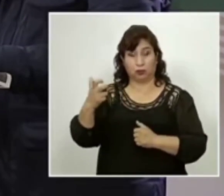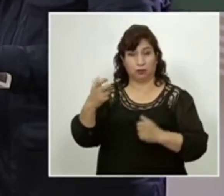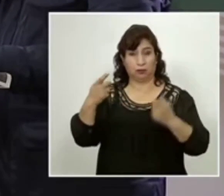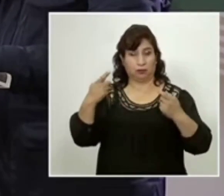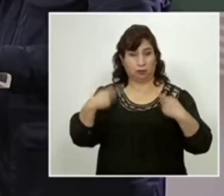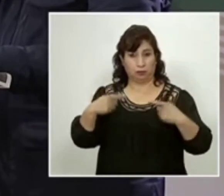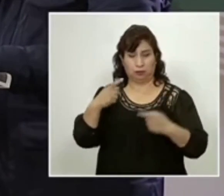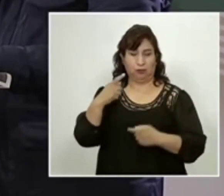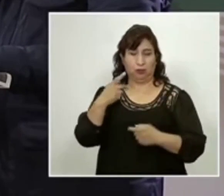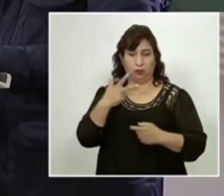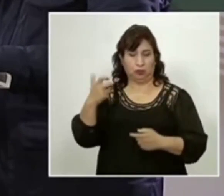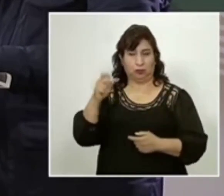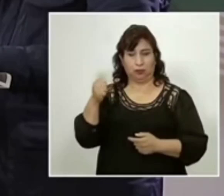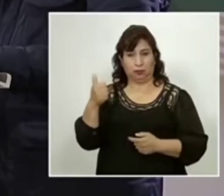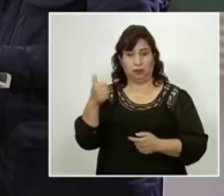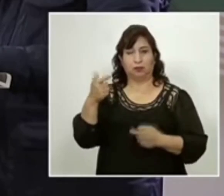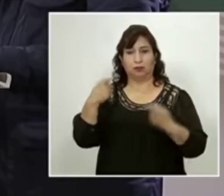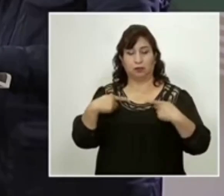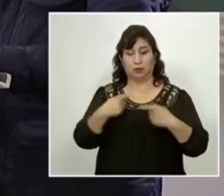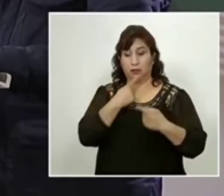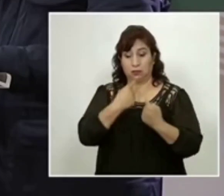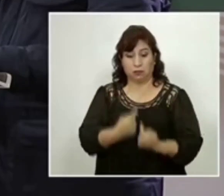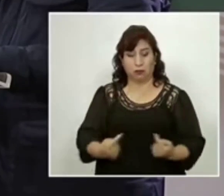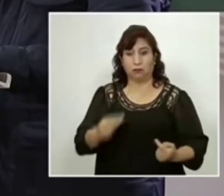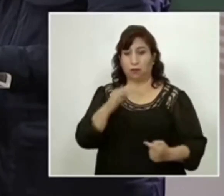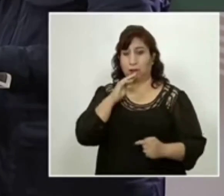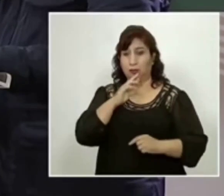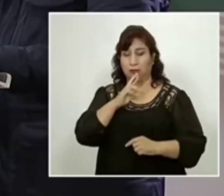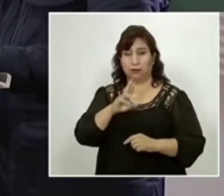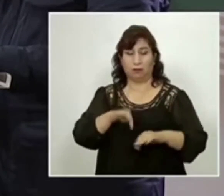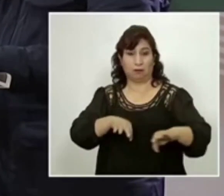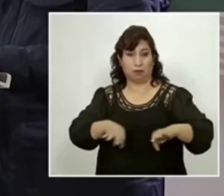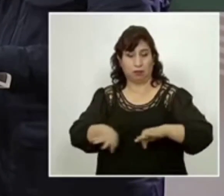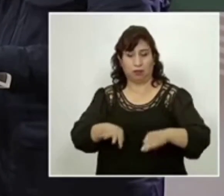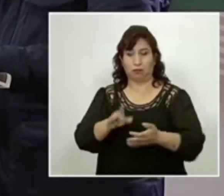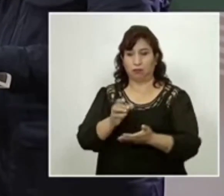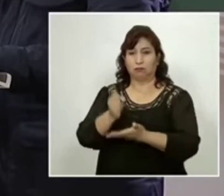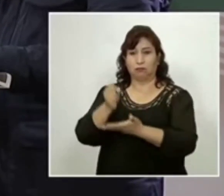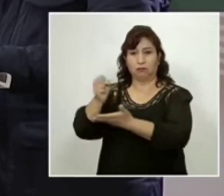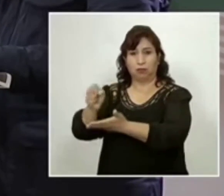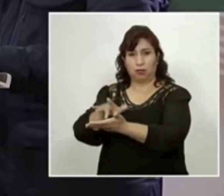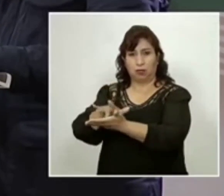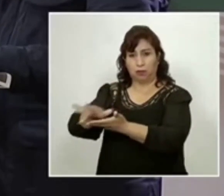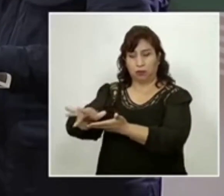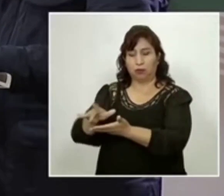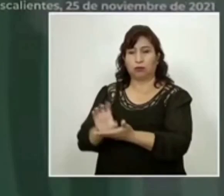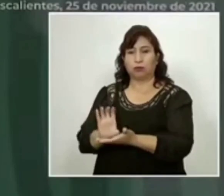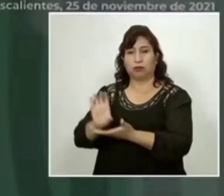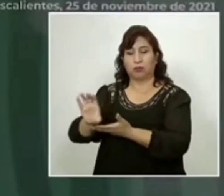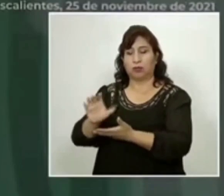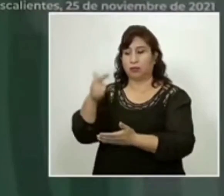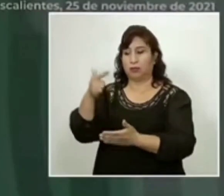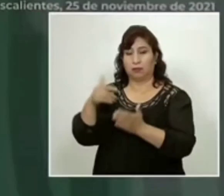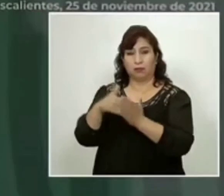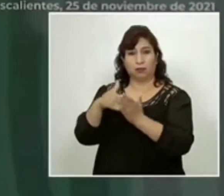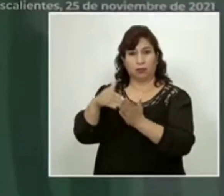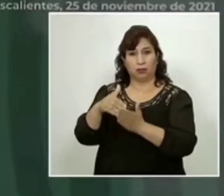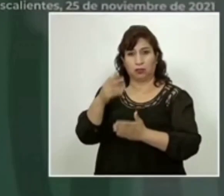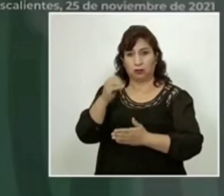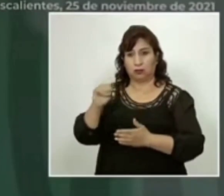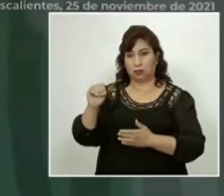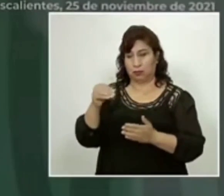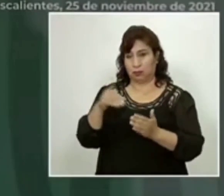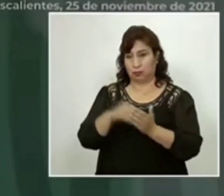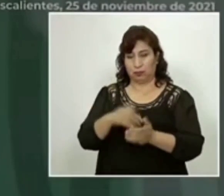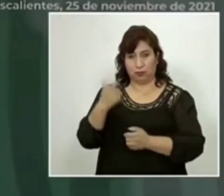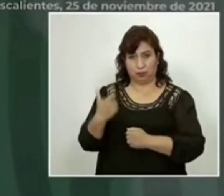826 niñas y niños de madres trabajadoras reciben apoyos que suman recursos por 7 millones 900 mil